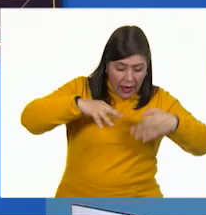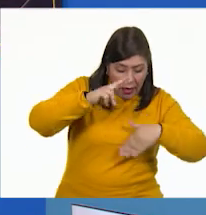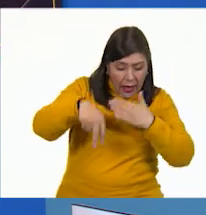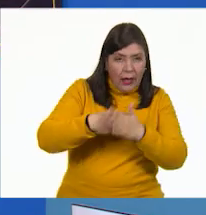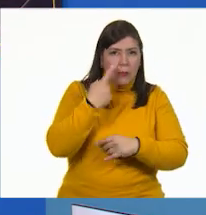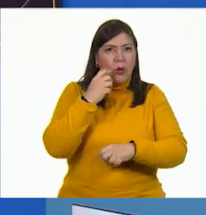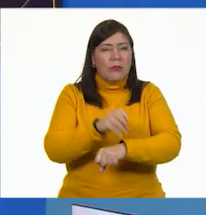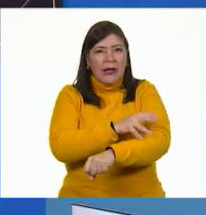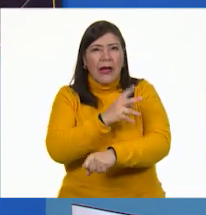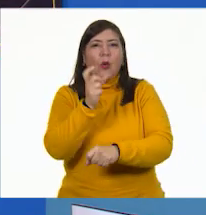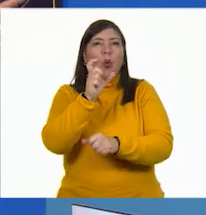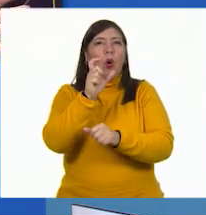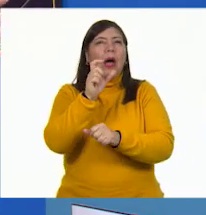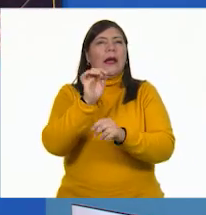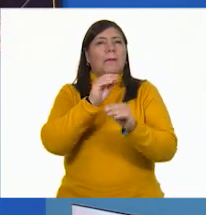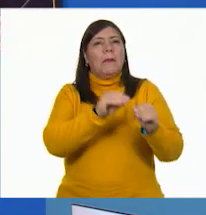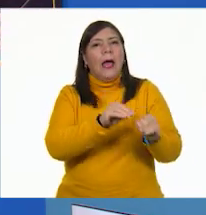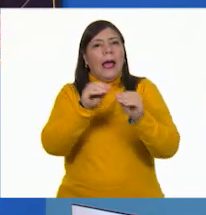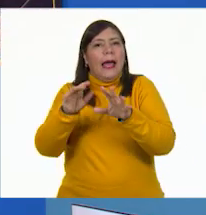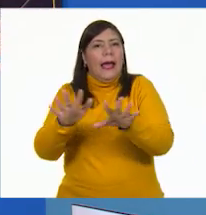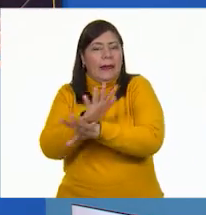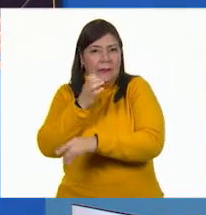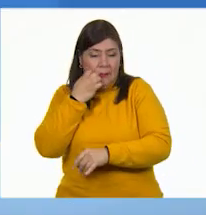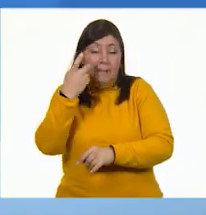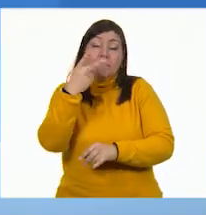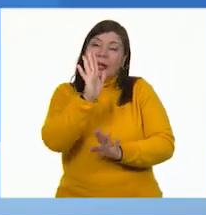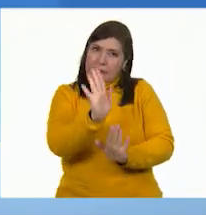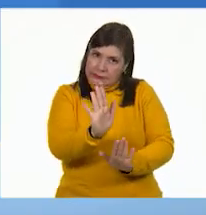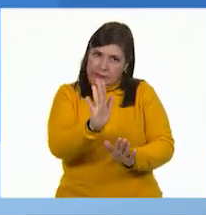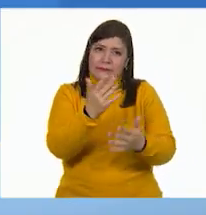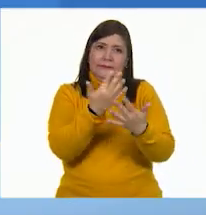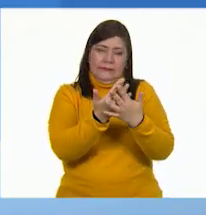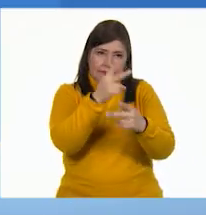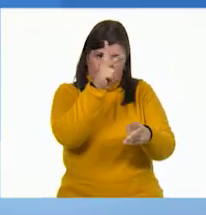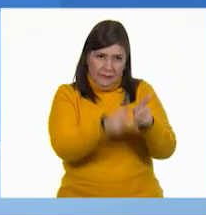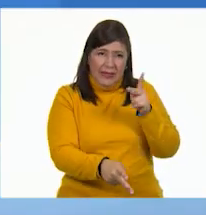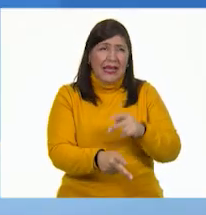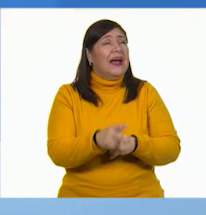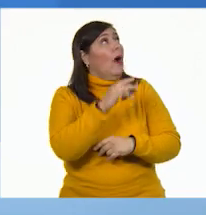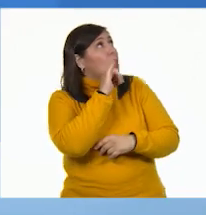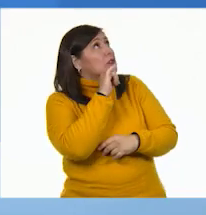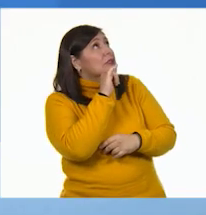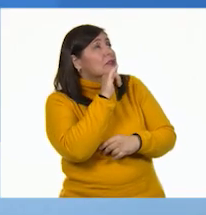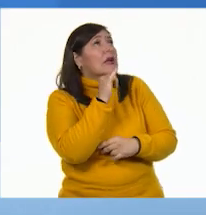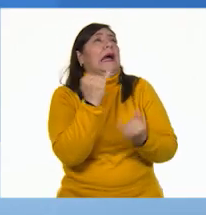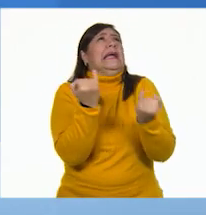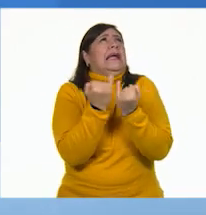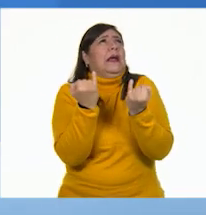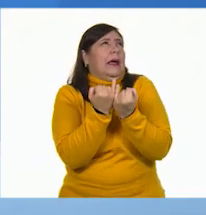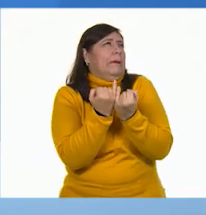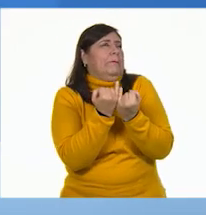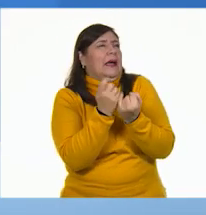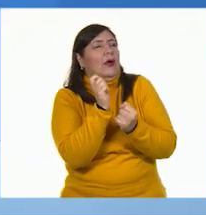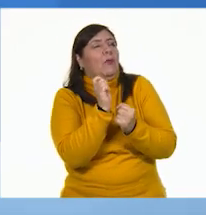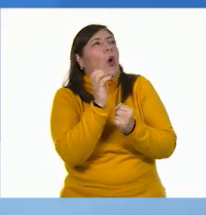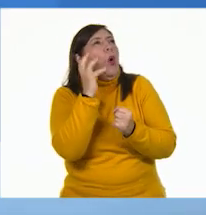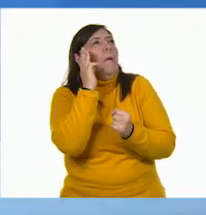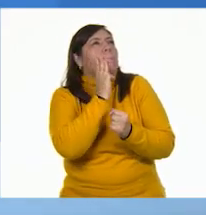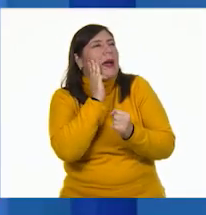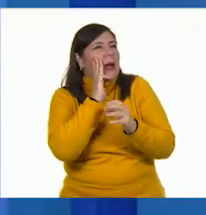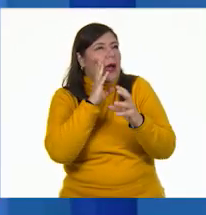escuela. Pero vamos por partes. ¡Oh, sí! ¡Como una manzana en